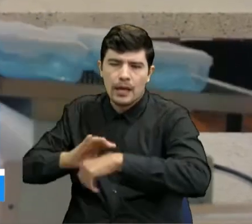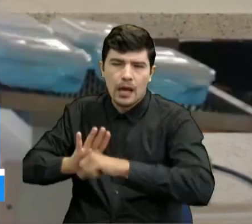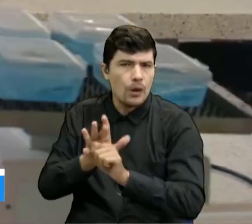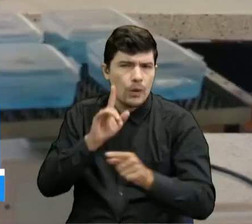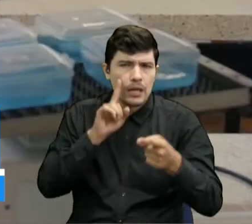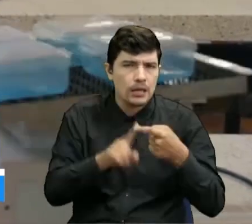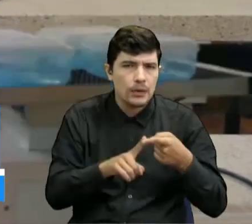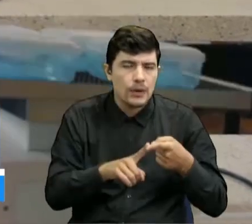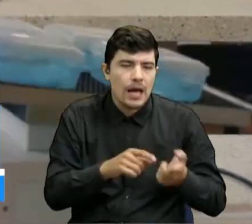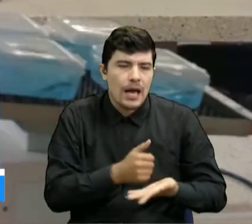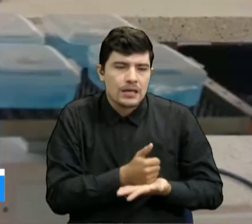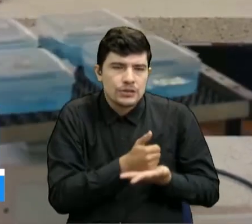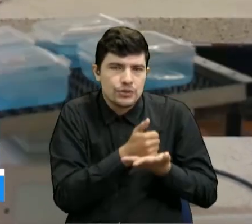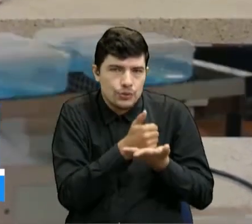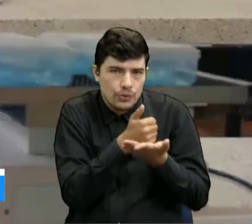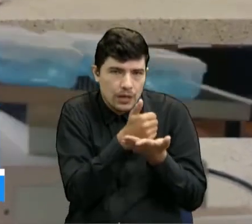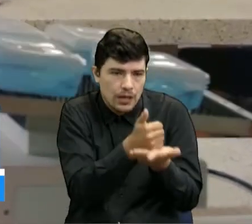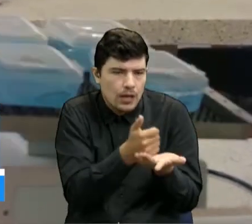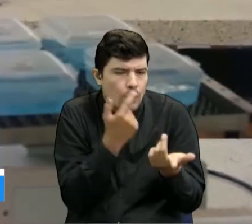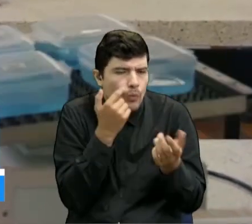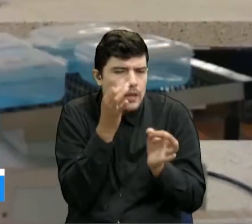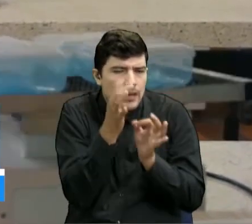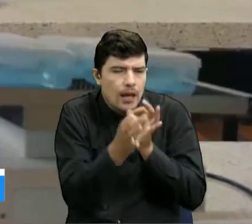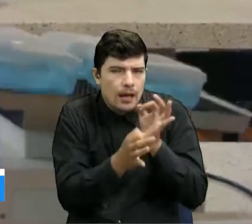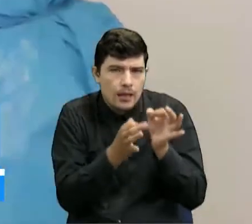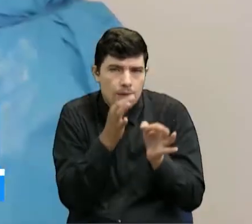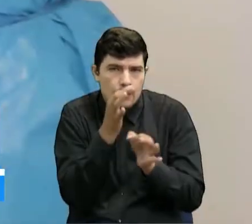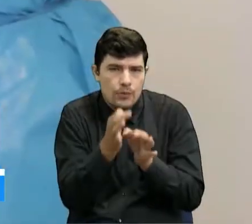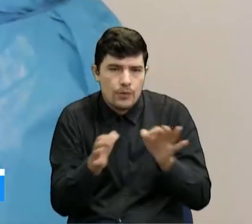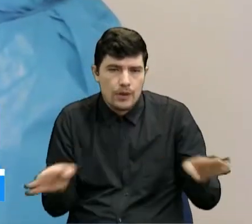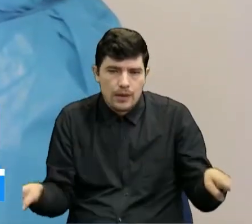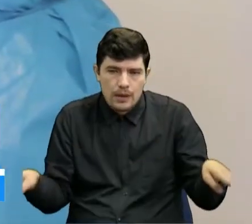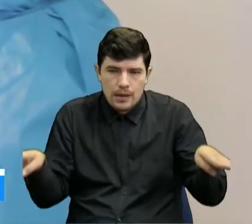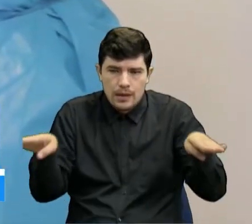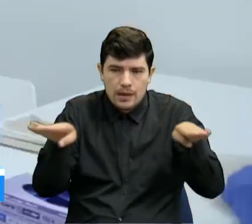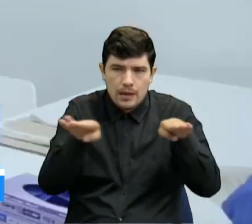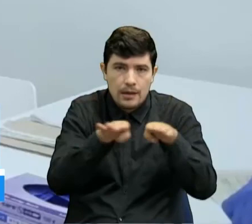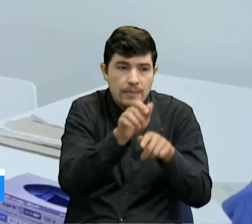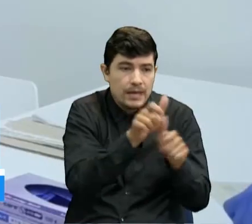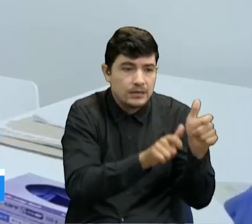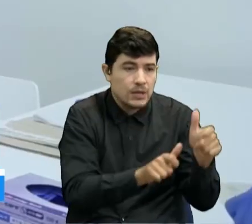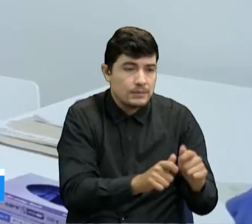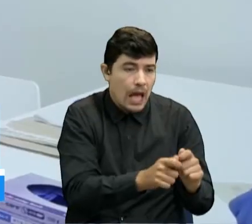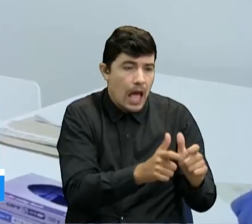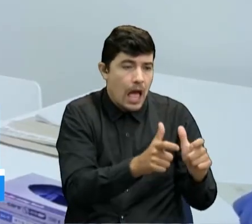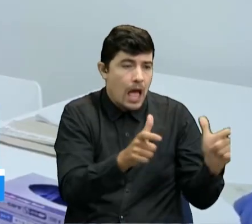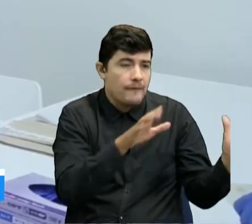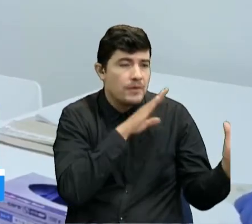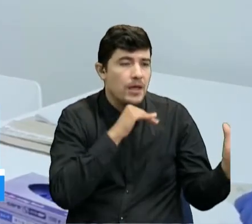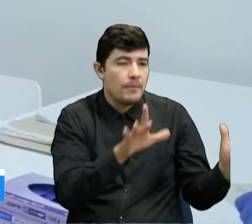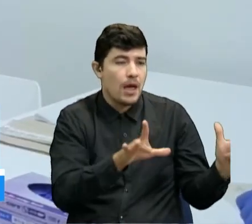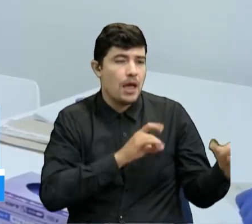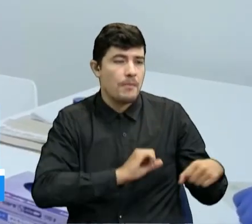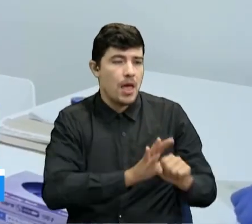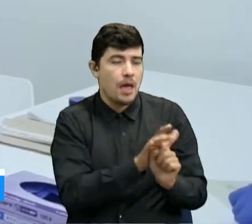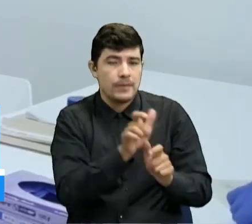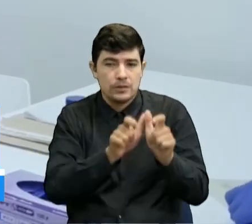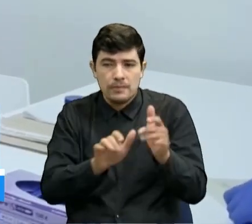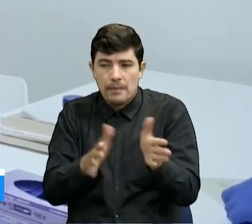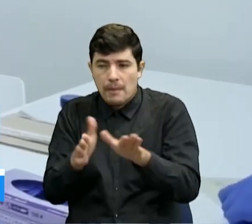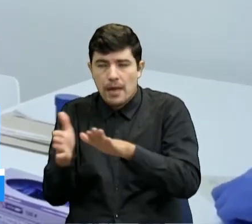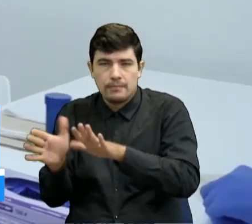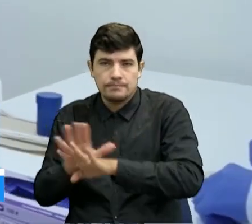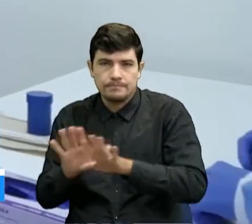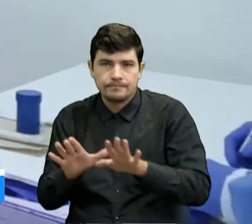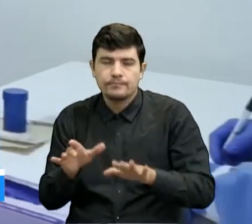ayudar a mantener o buscar ese equilibrio en los pacientes. ¿Qué también buscamos